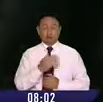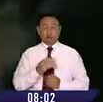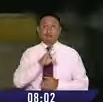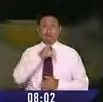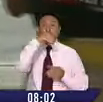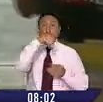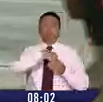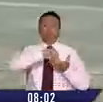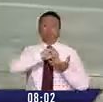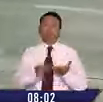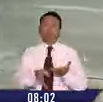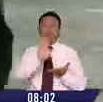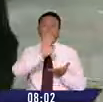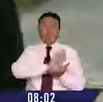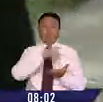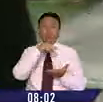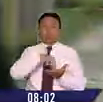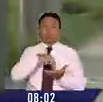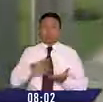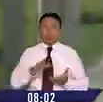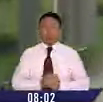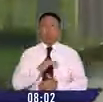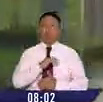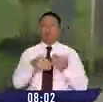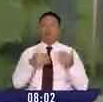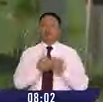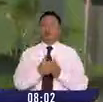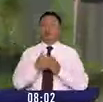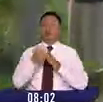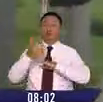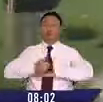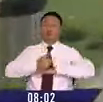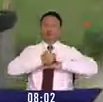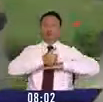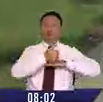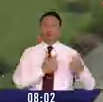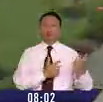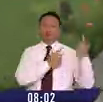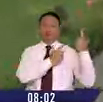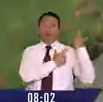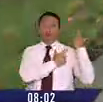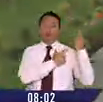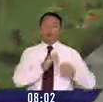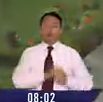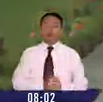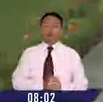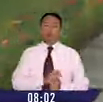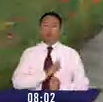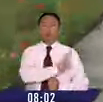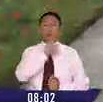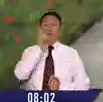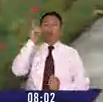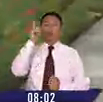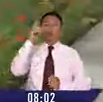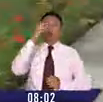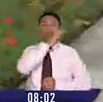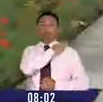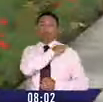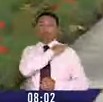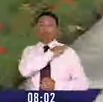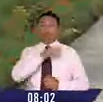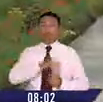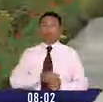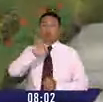la Asamblea Nacional se encuentra toda la cúpula militar comandada por el comandante general de policía,